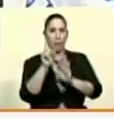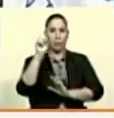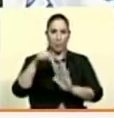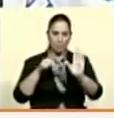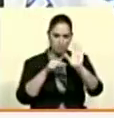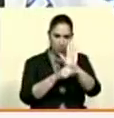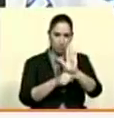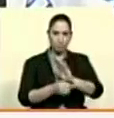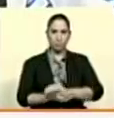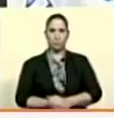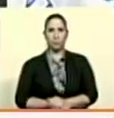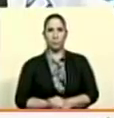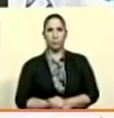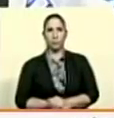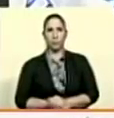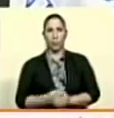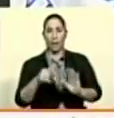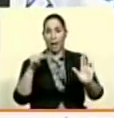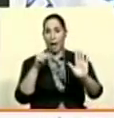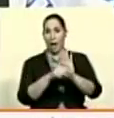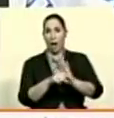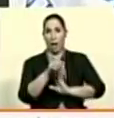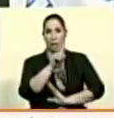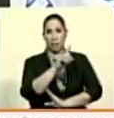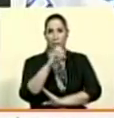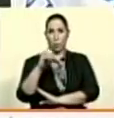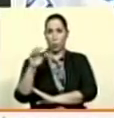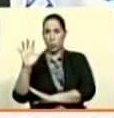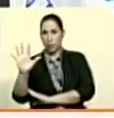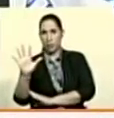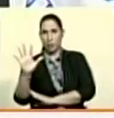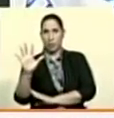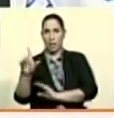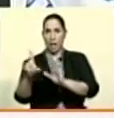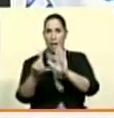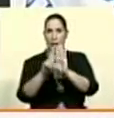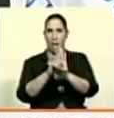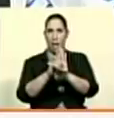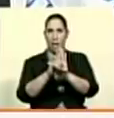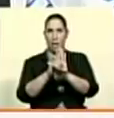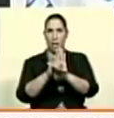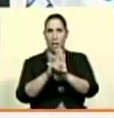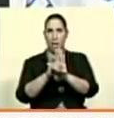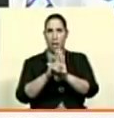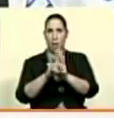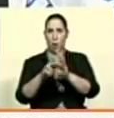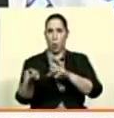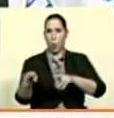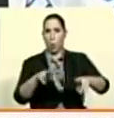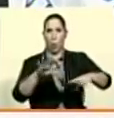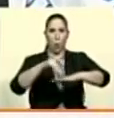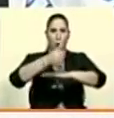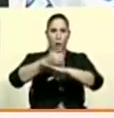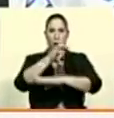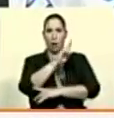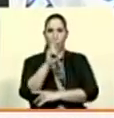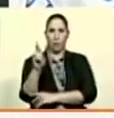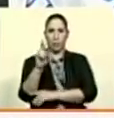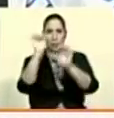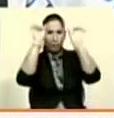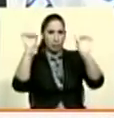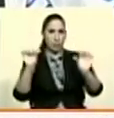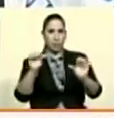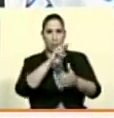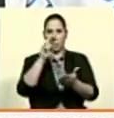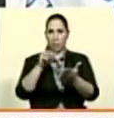Considerando que el artículo 105 de la Ley Orgánica de la Contraloría General de la República y del Sistema Nacional de